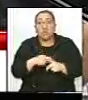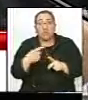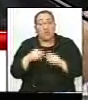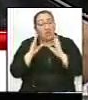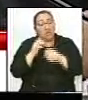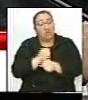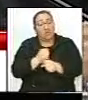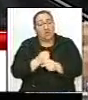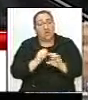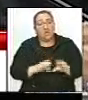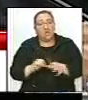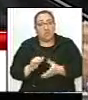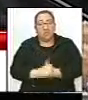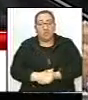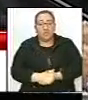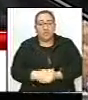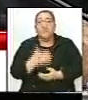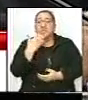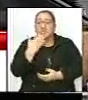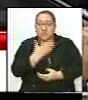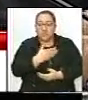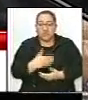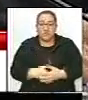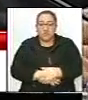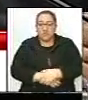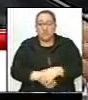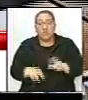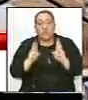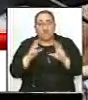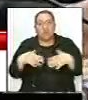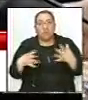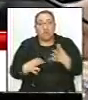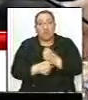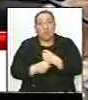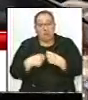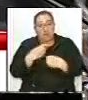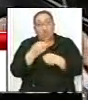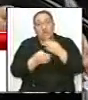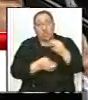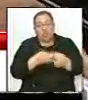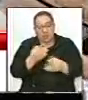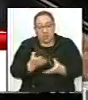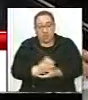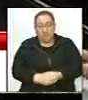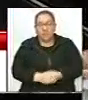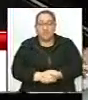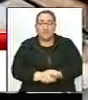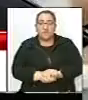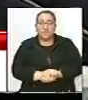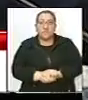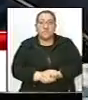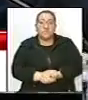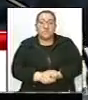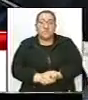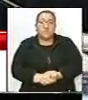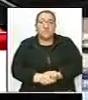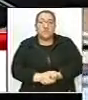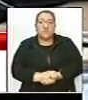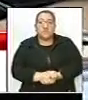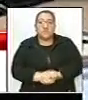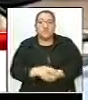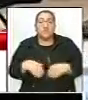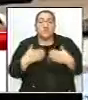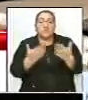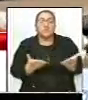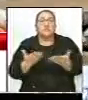dedican a este tipo de actividades, ¿no? Muchas gracias, señor presidente. Ojalá que se tome en consideración lo que estamos conversando. Da la bienvenida a